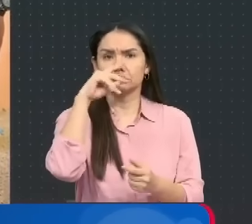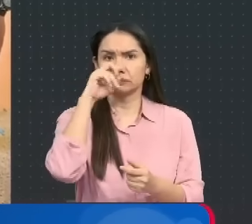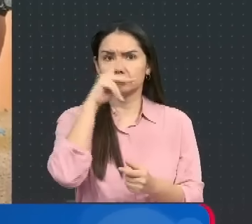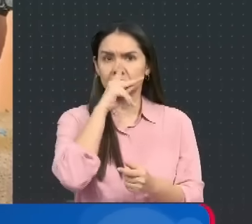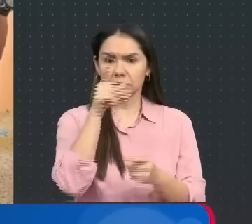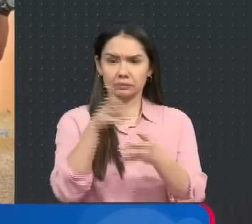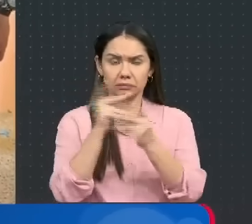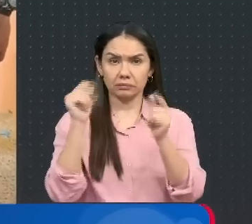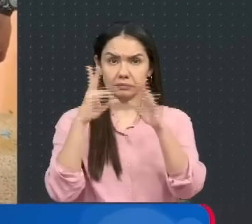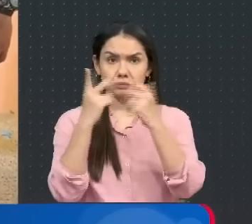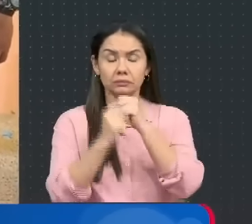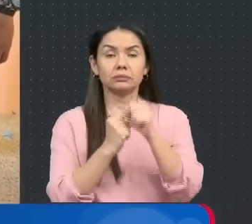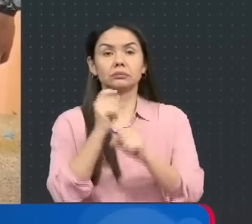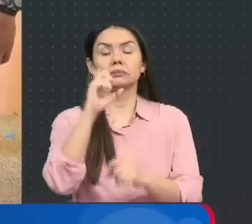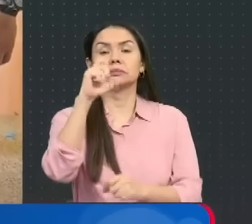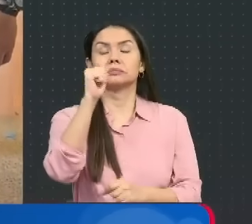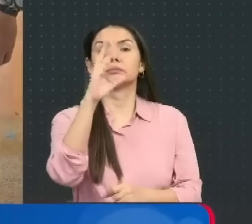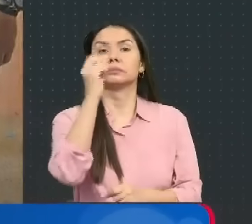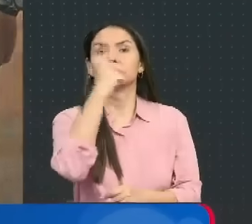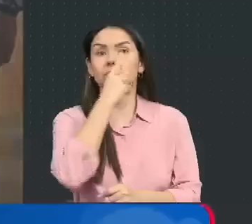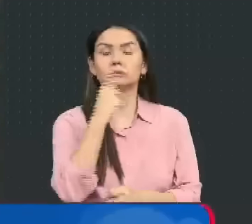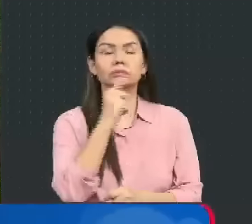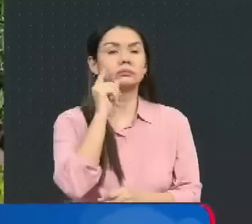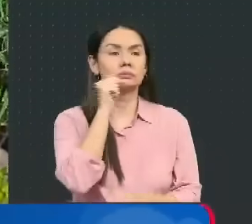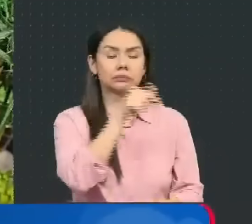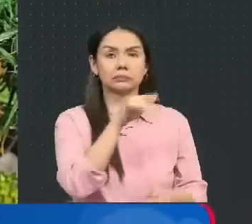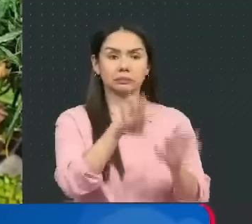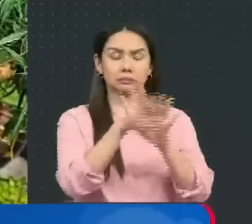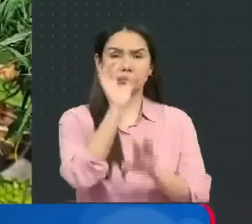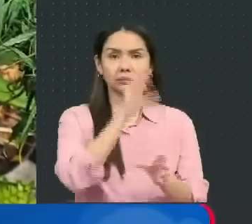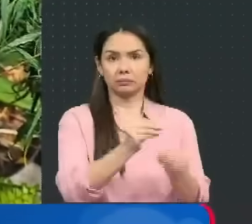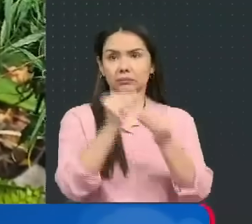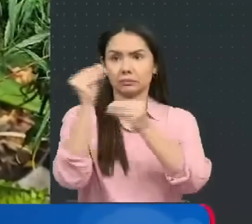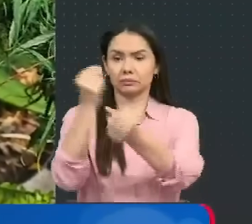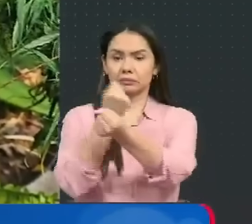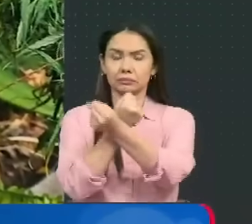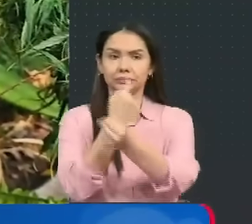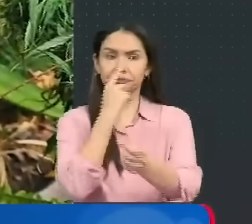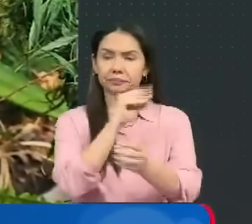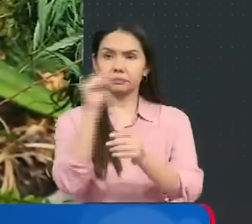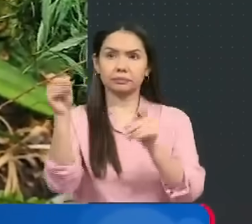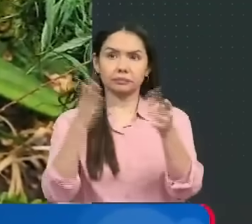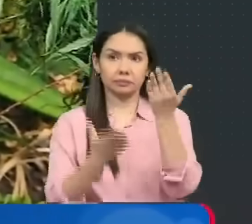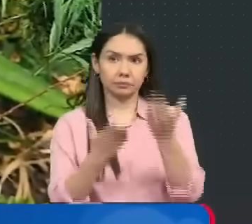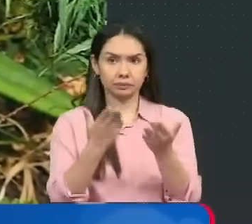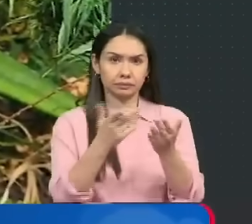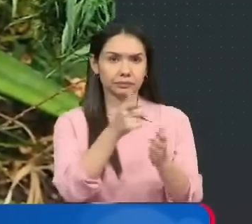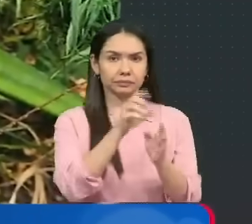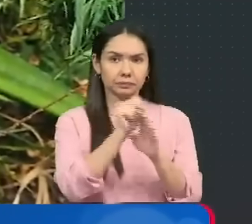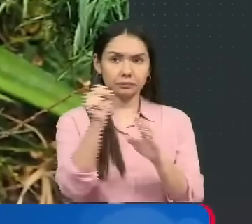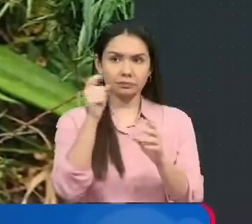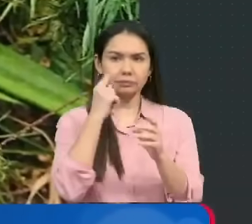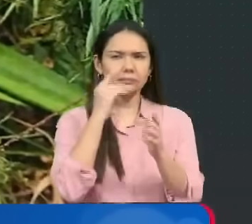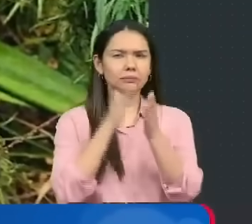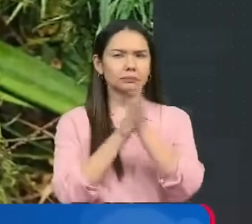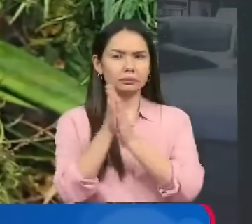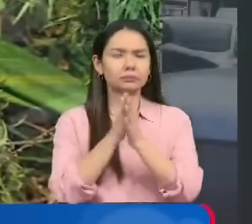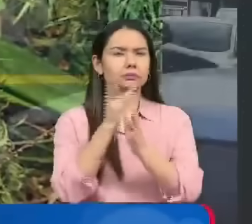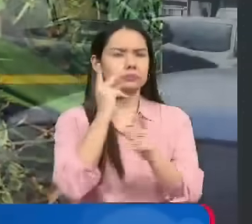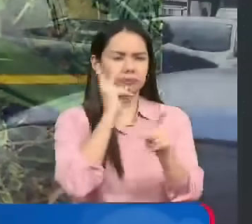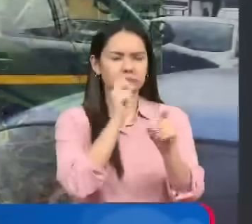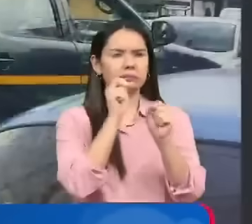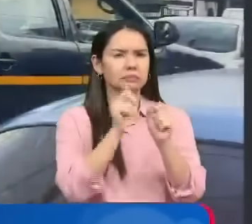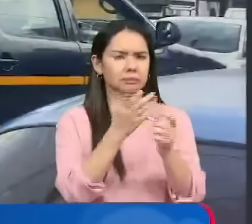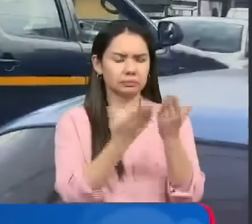se reportó la captura de Carlos Roberto López Ortiz, quien fue puesto a disposición de las autoridades correspondientes como sospechoso de la muerte de